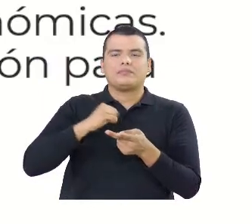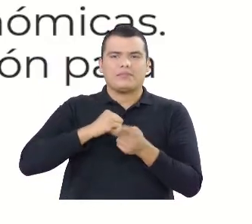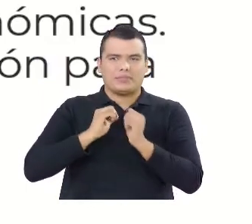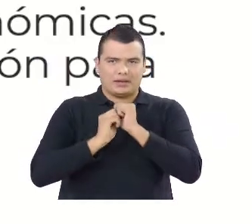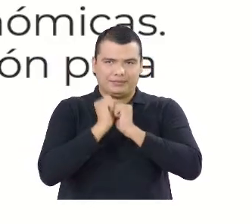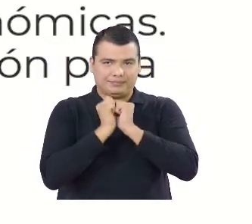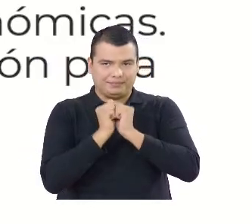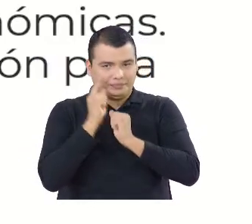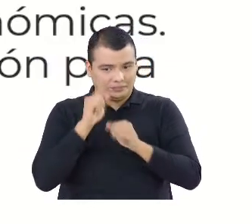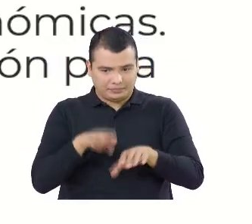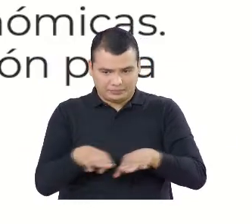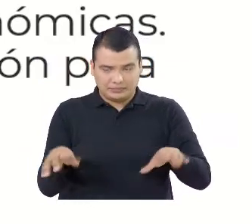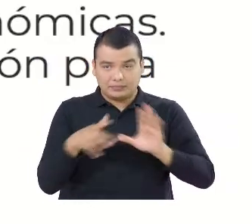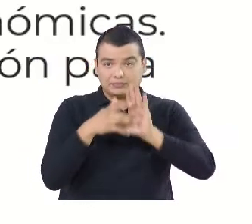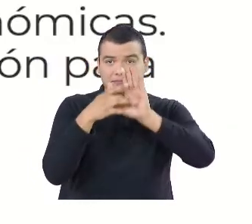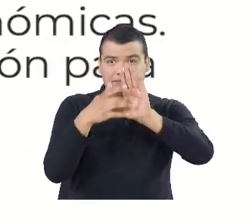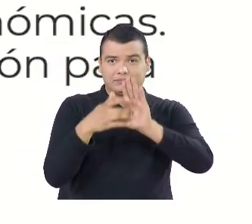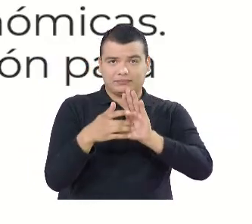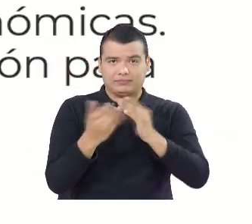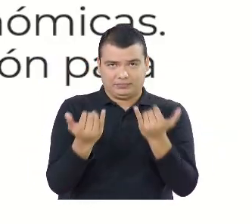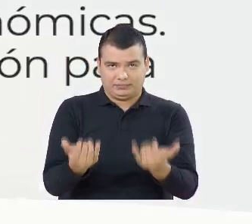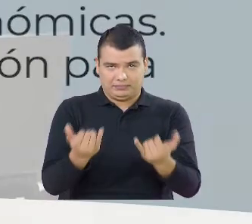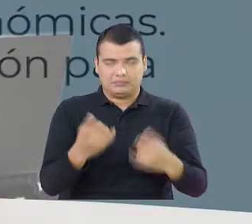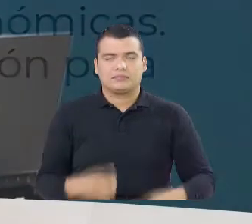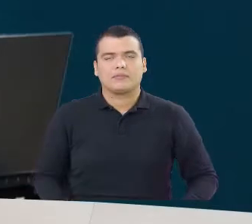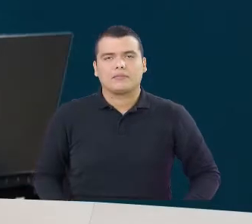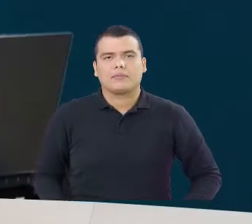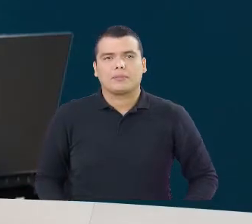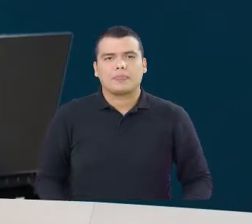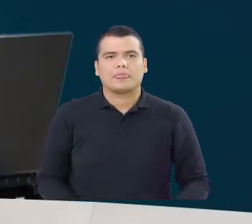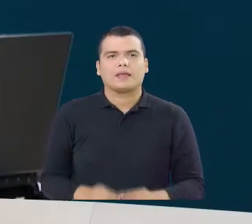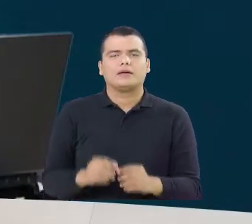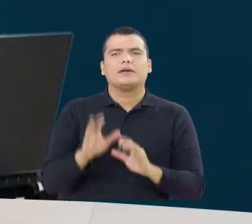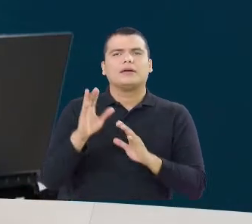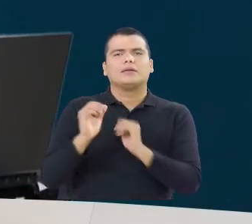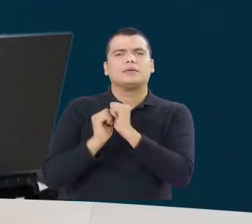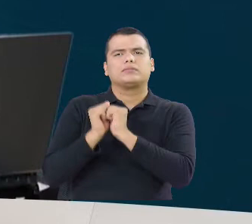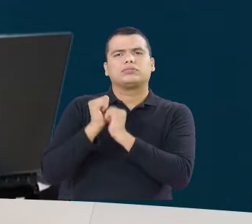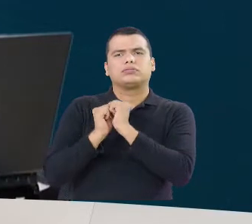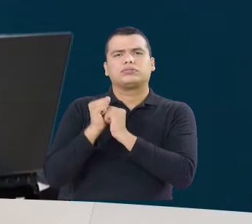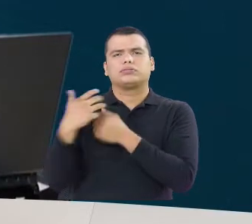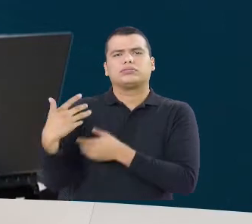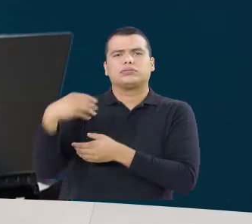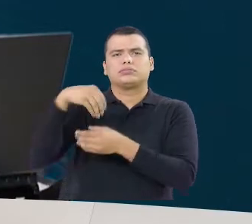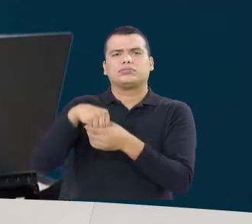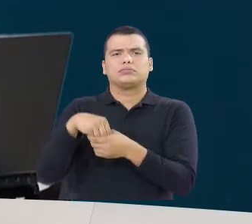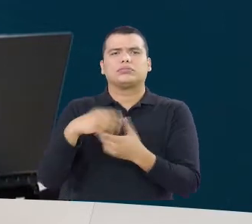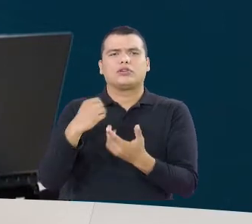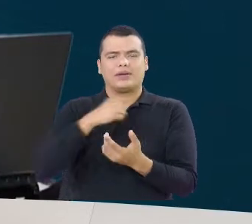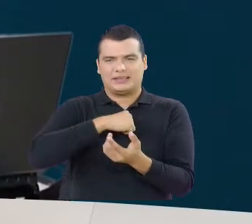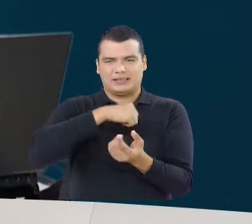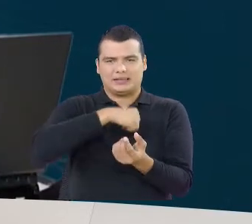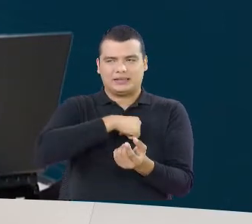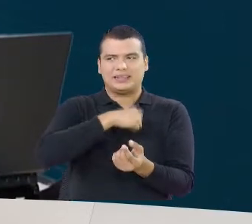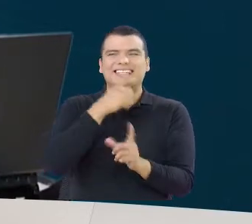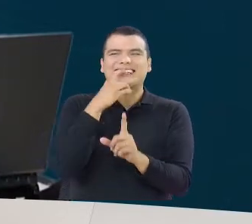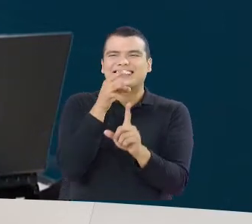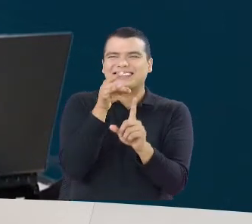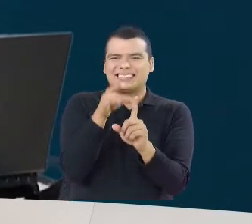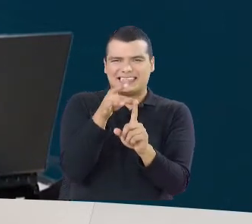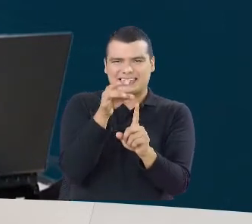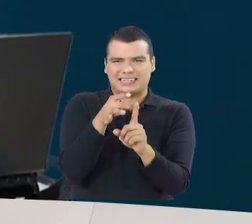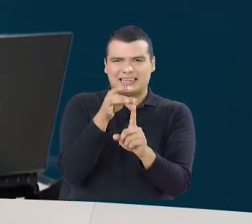panel, en el panel de trabajo, ella se mueve en unas varillas de